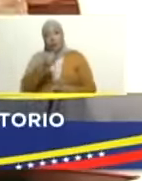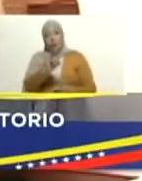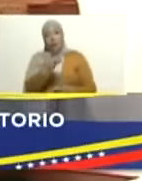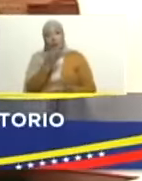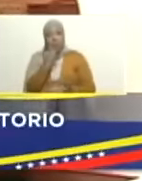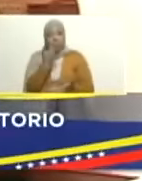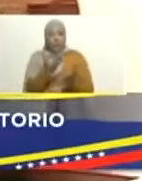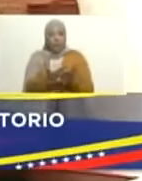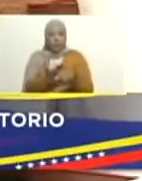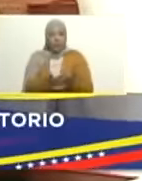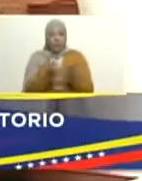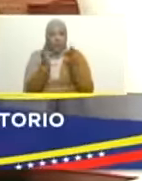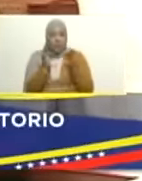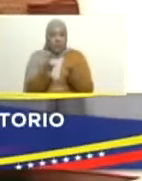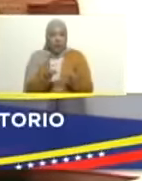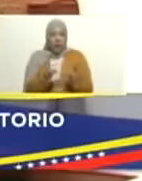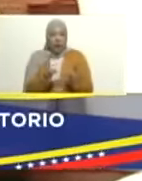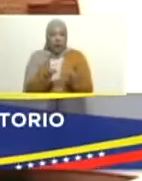los originales.